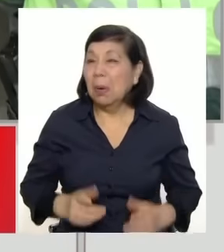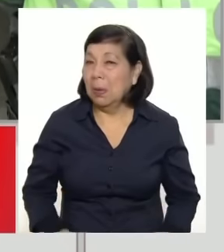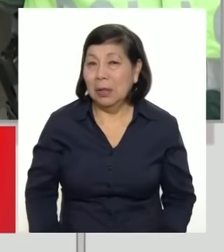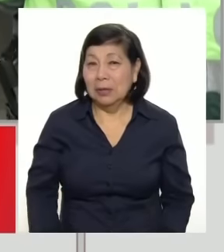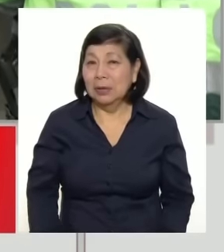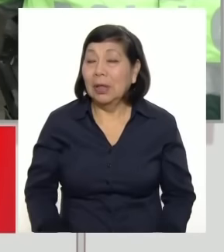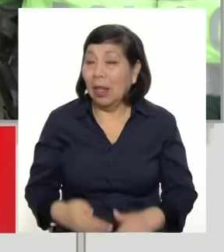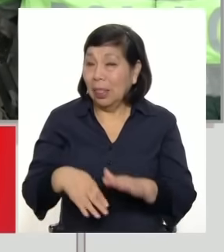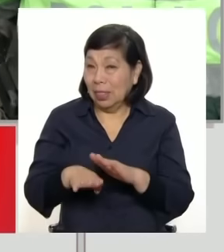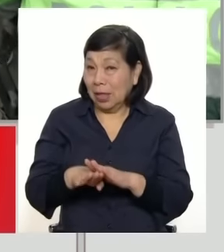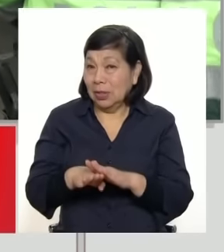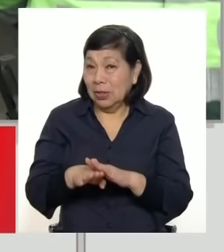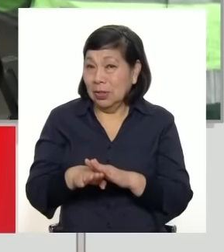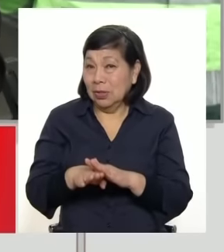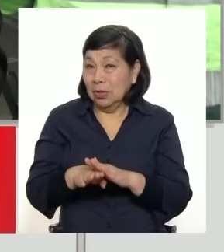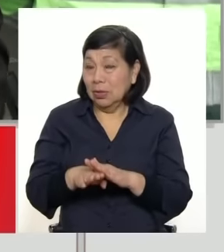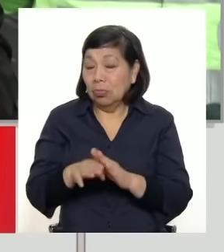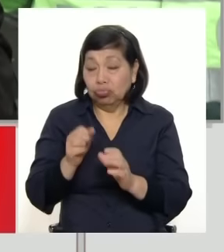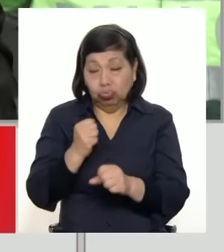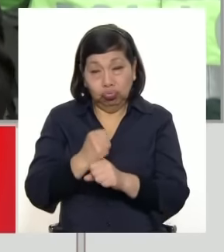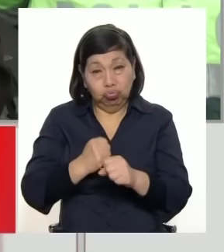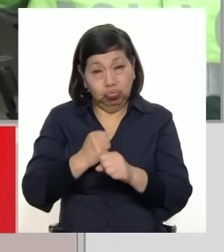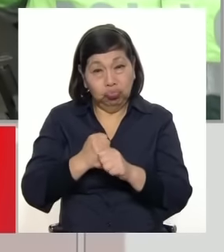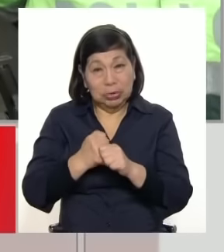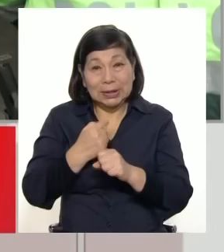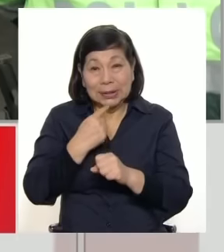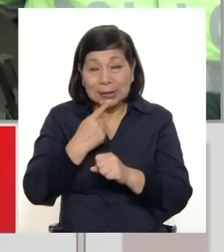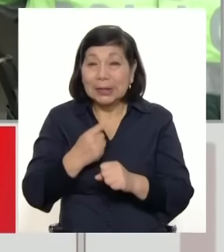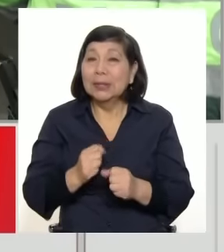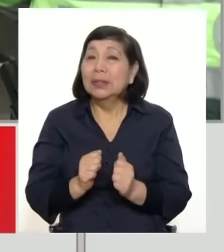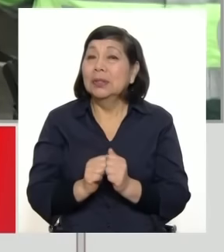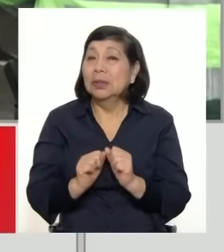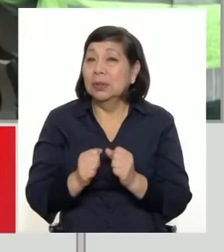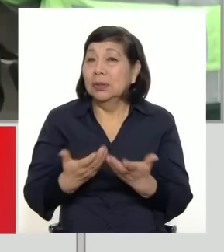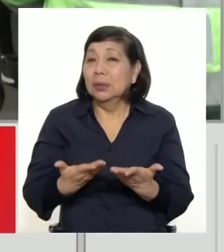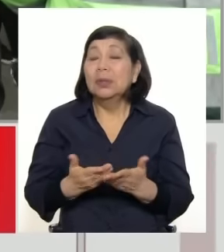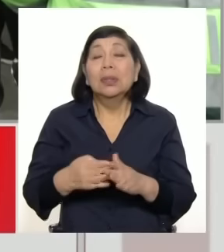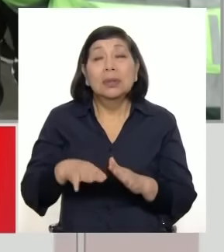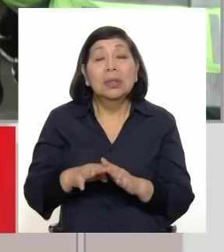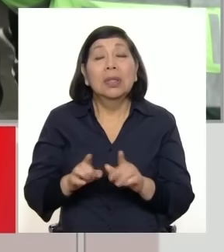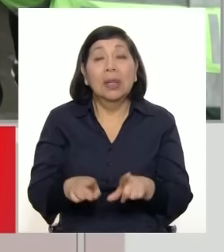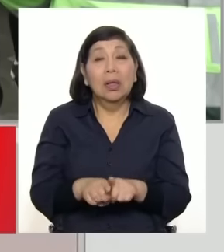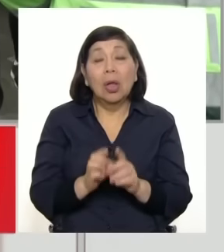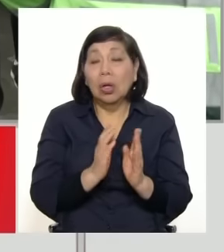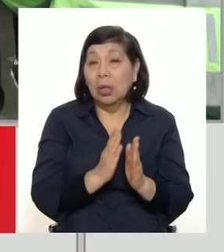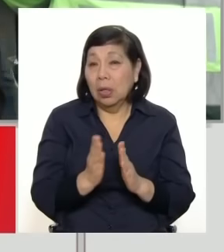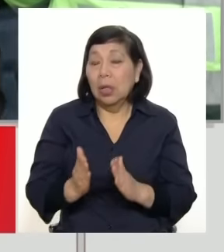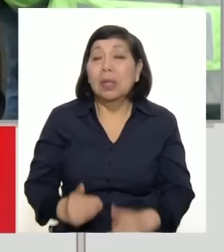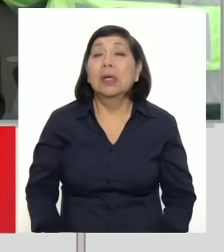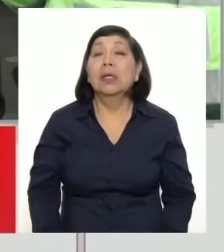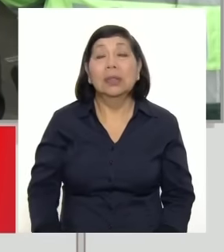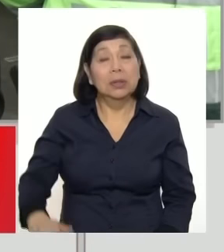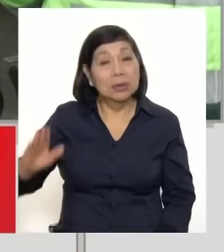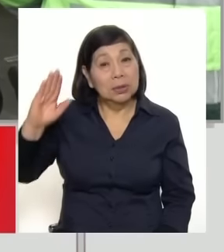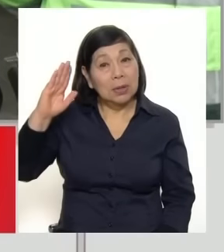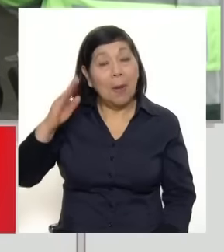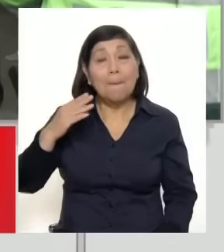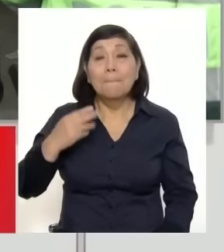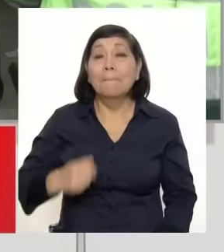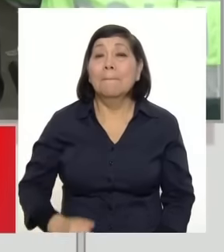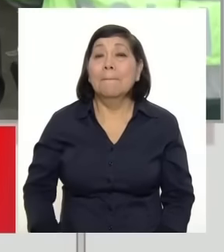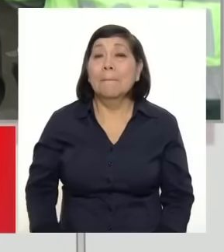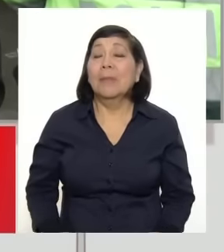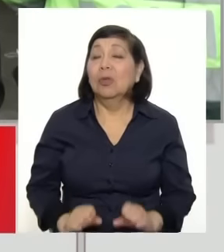operativo? Nosotros, dentro de las líneas de trabajo que ha estipulado, considerado el sector interior y ordenado por la Comandancia General de la Policía